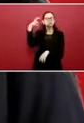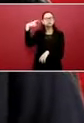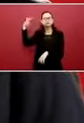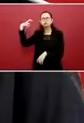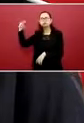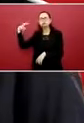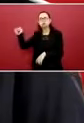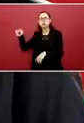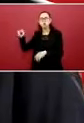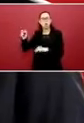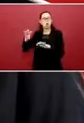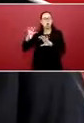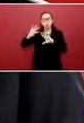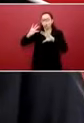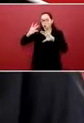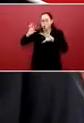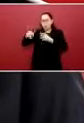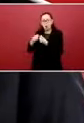todo